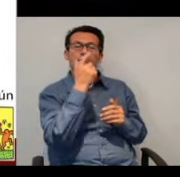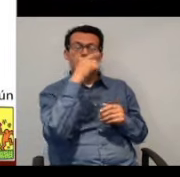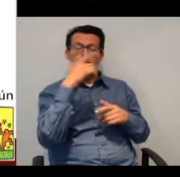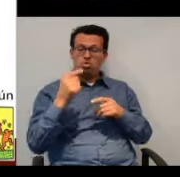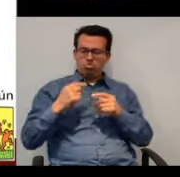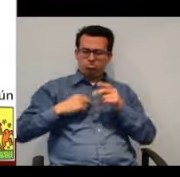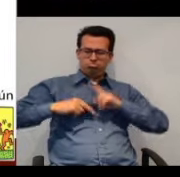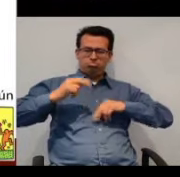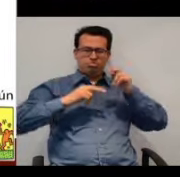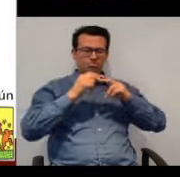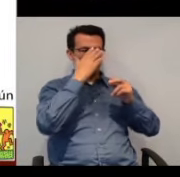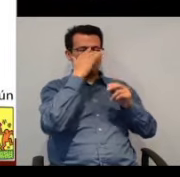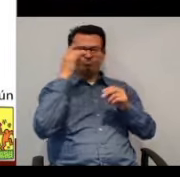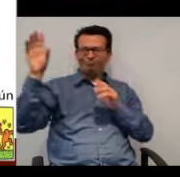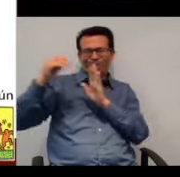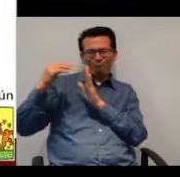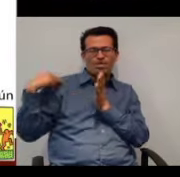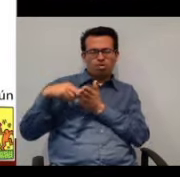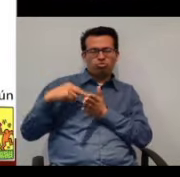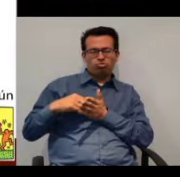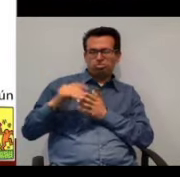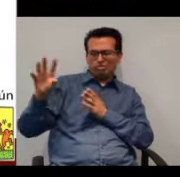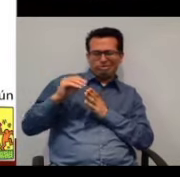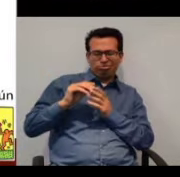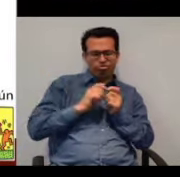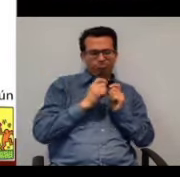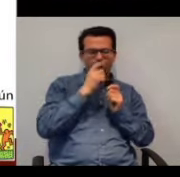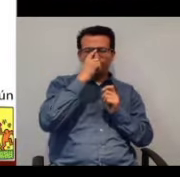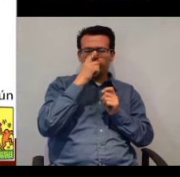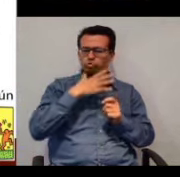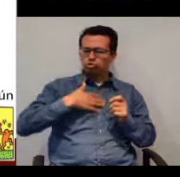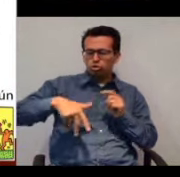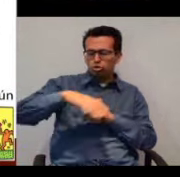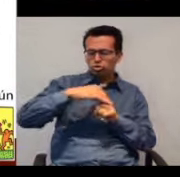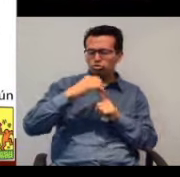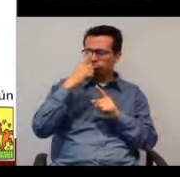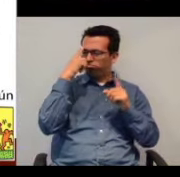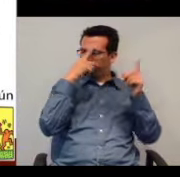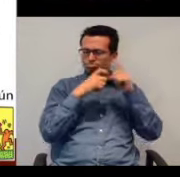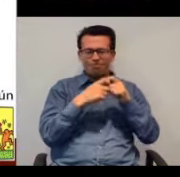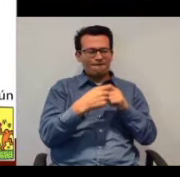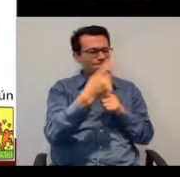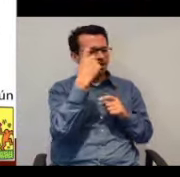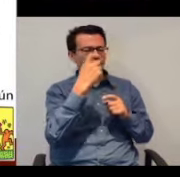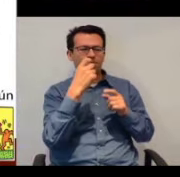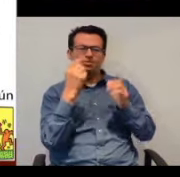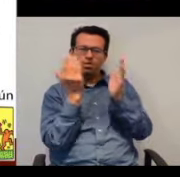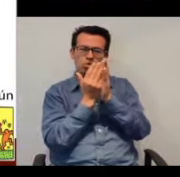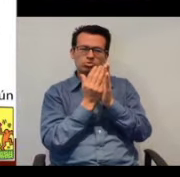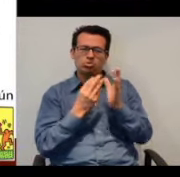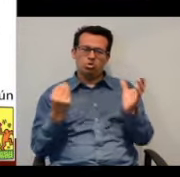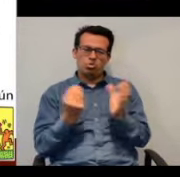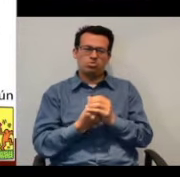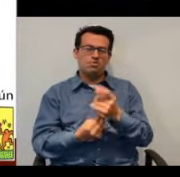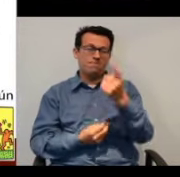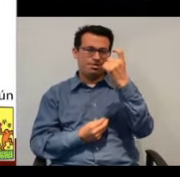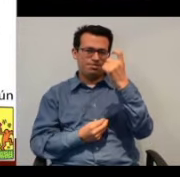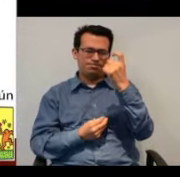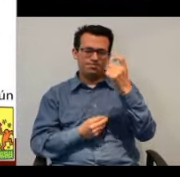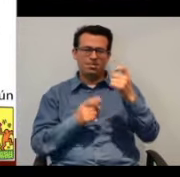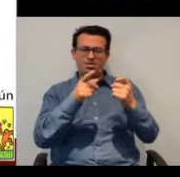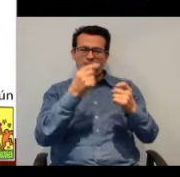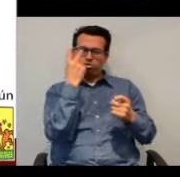la definición de cada uno de los factores y pensamos en qué le estaba haciendo falta en términos de educación inclusiva y nos centramos sobre los